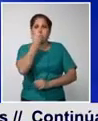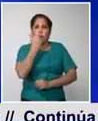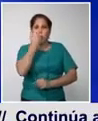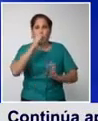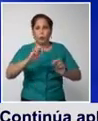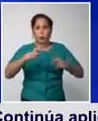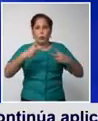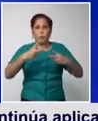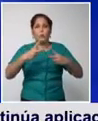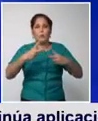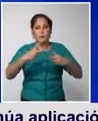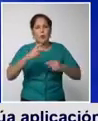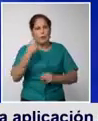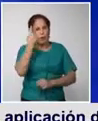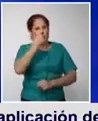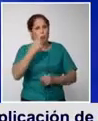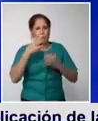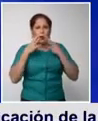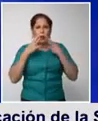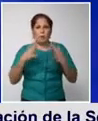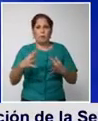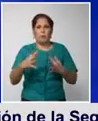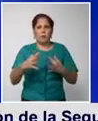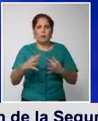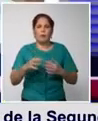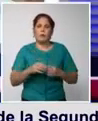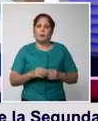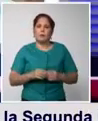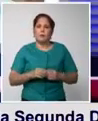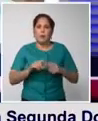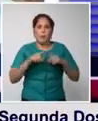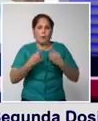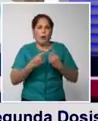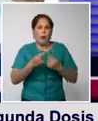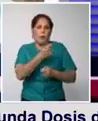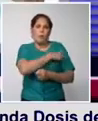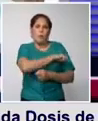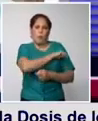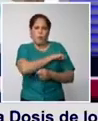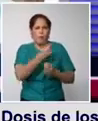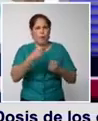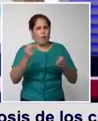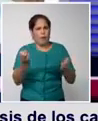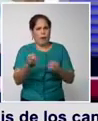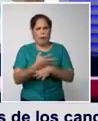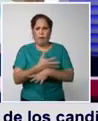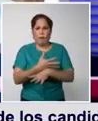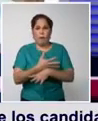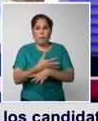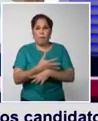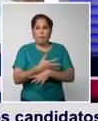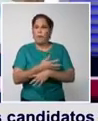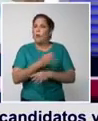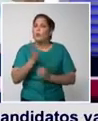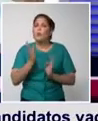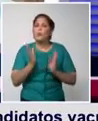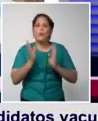es una pregunta importante que me haces para aclarar a los televidentes. No